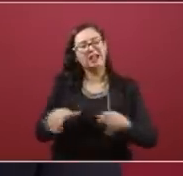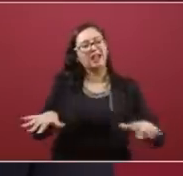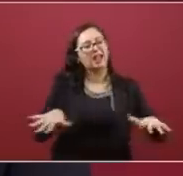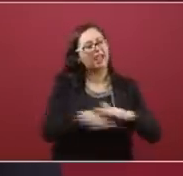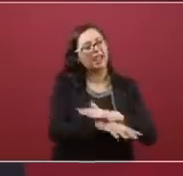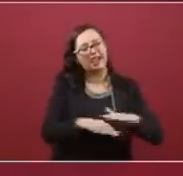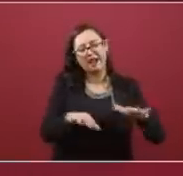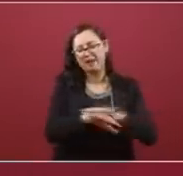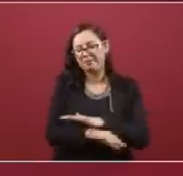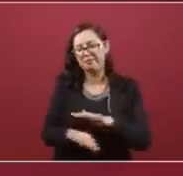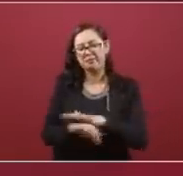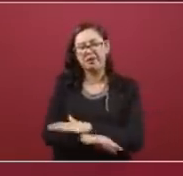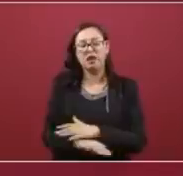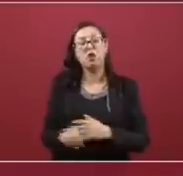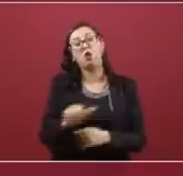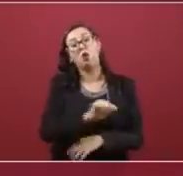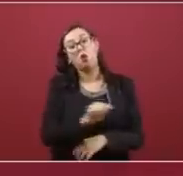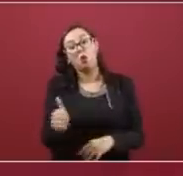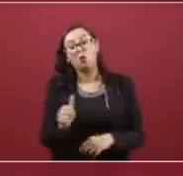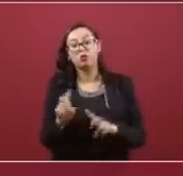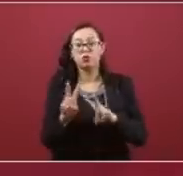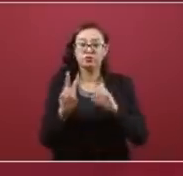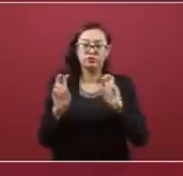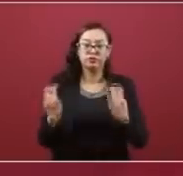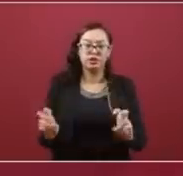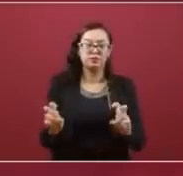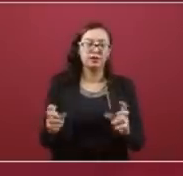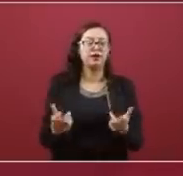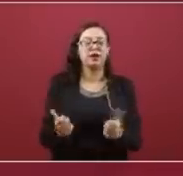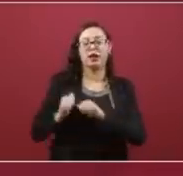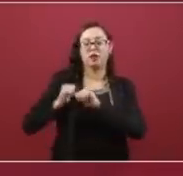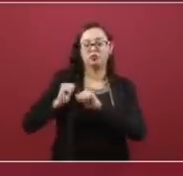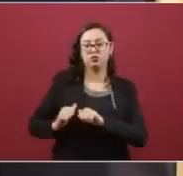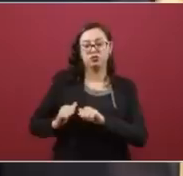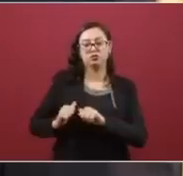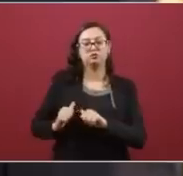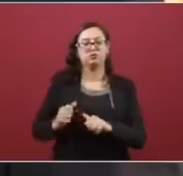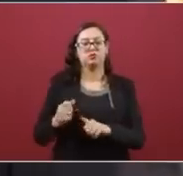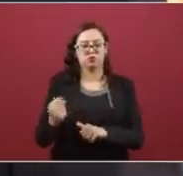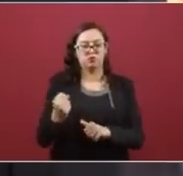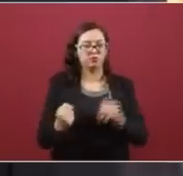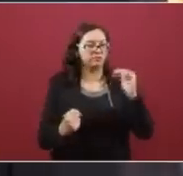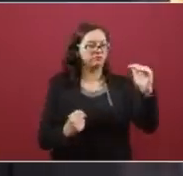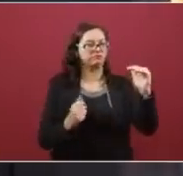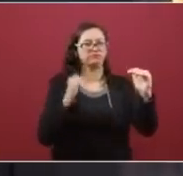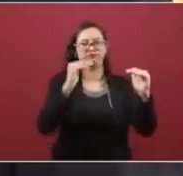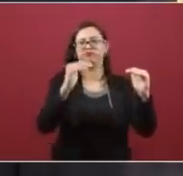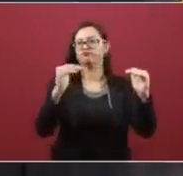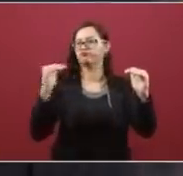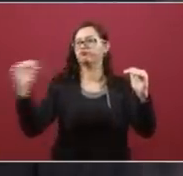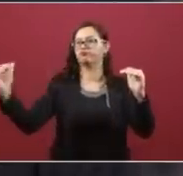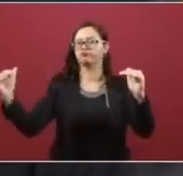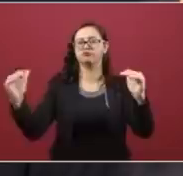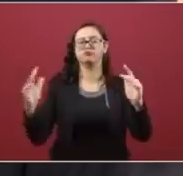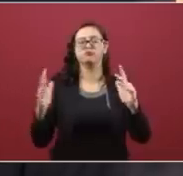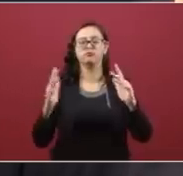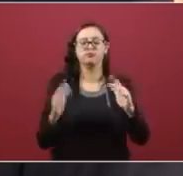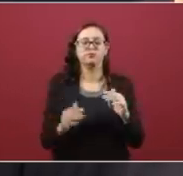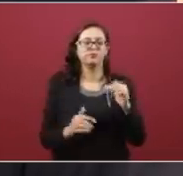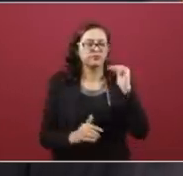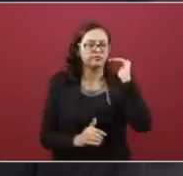cosa interesante, la división y el equilibrio entre los poderes. El que el